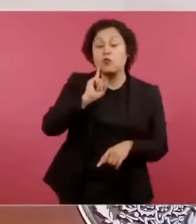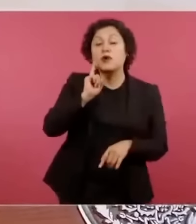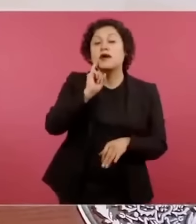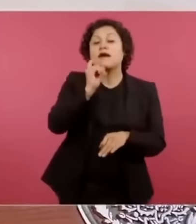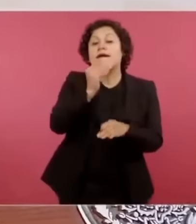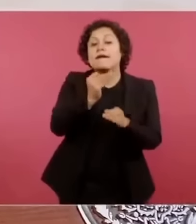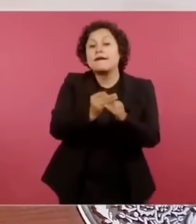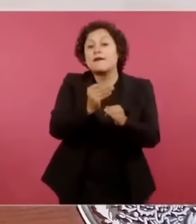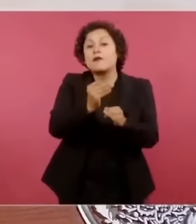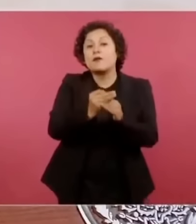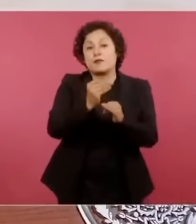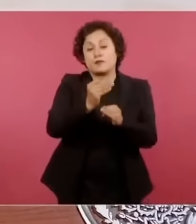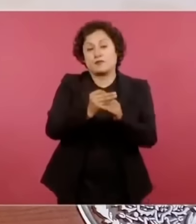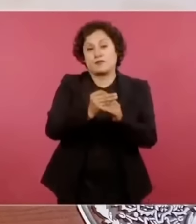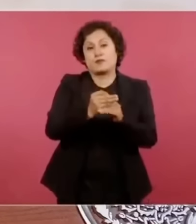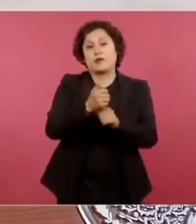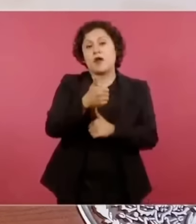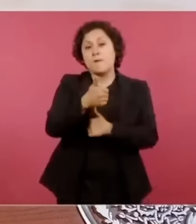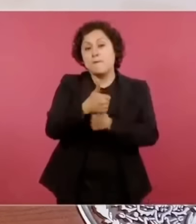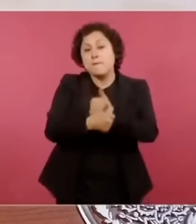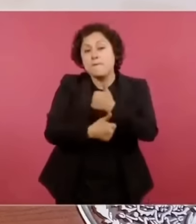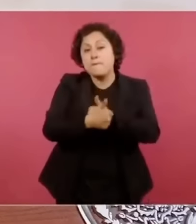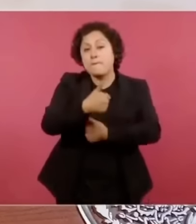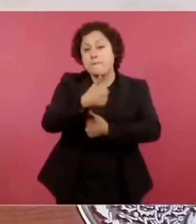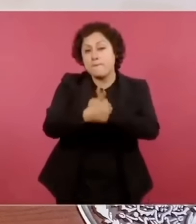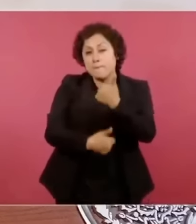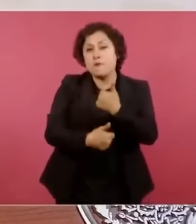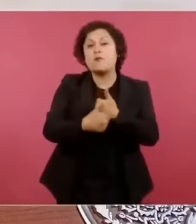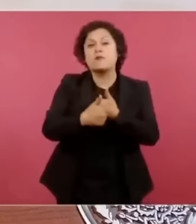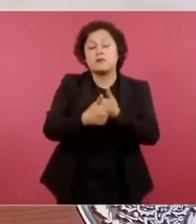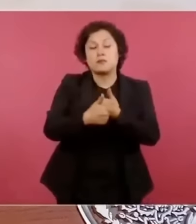contra, ¿sí?,